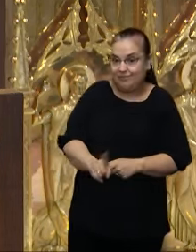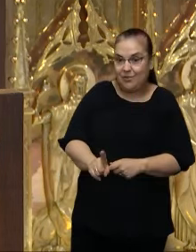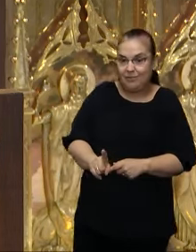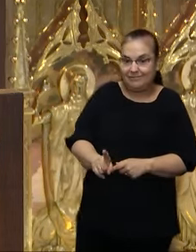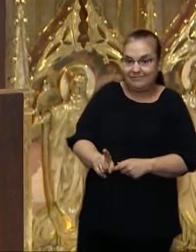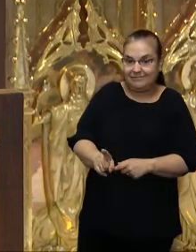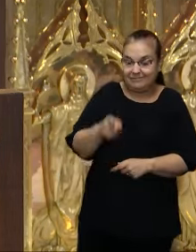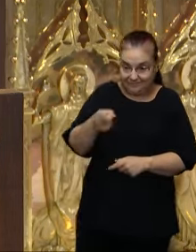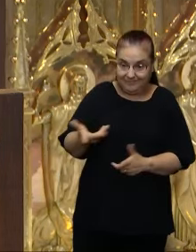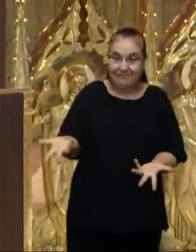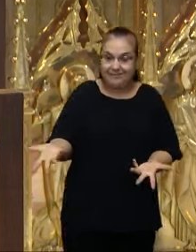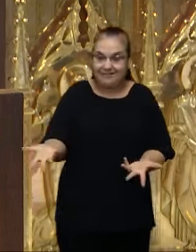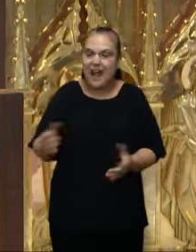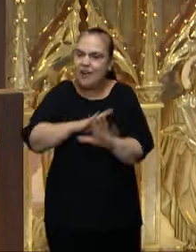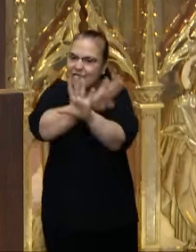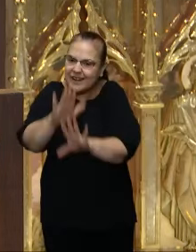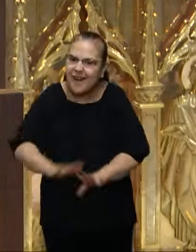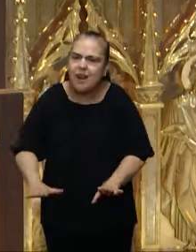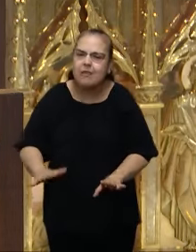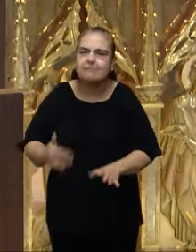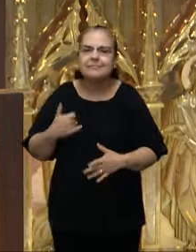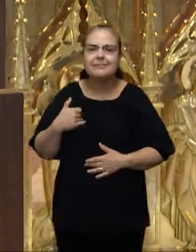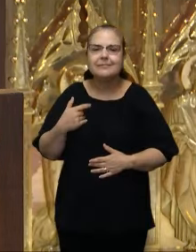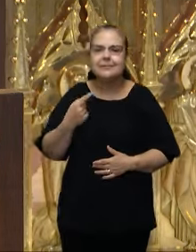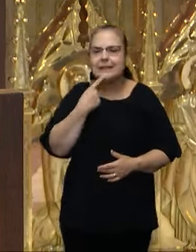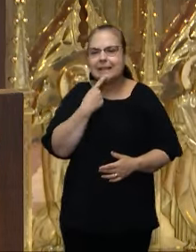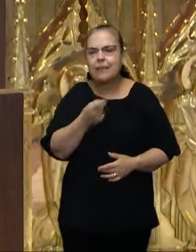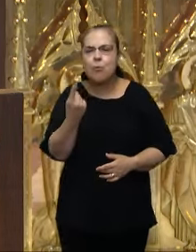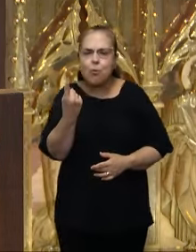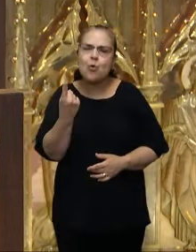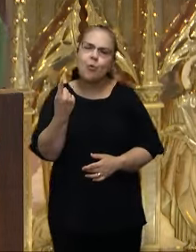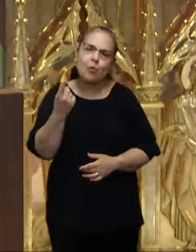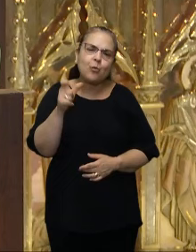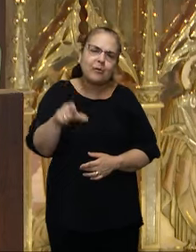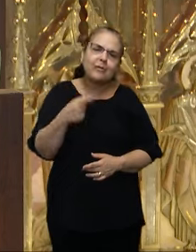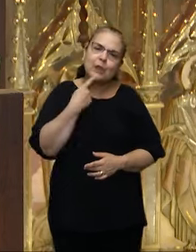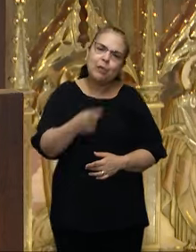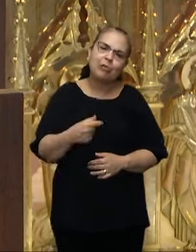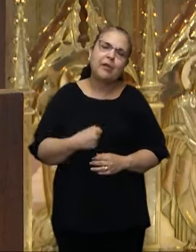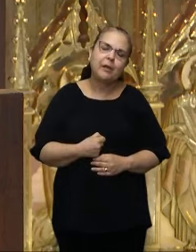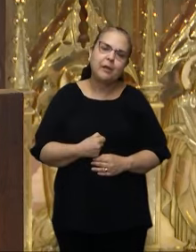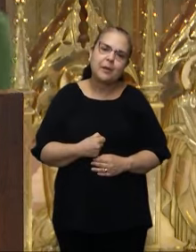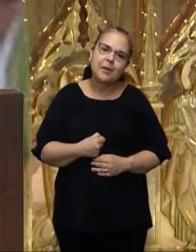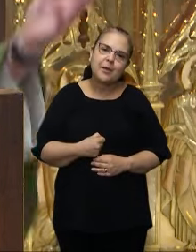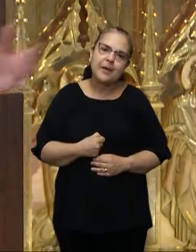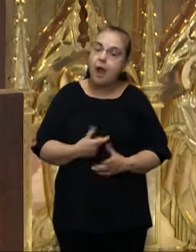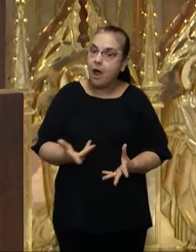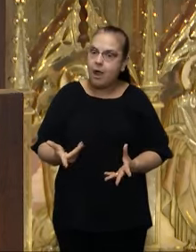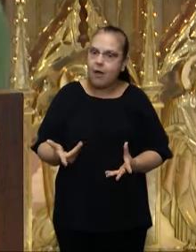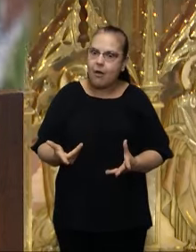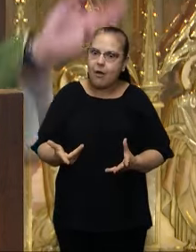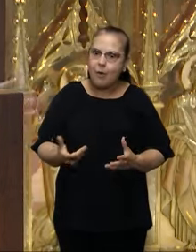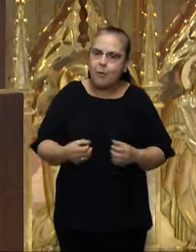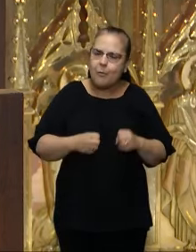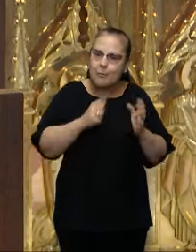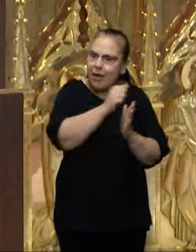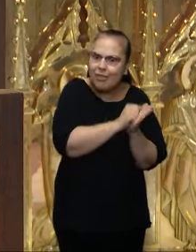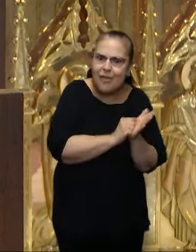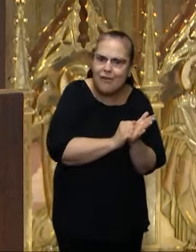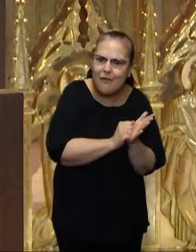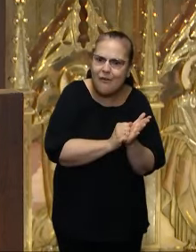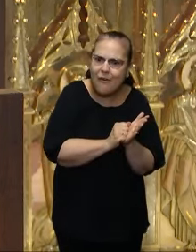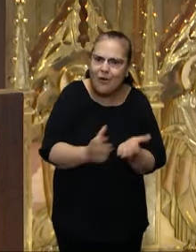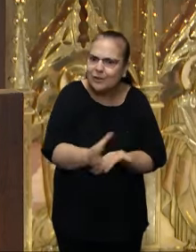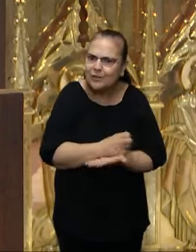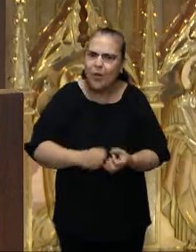del montaje era que uno se dio cuenta, a ver, voy a hacer una prueba. Y se ve cómo se despoja de todo, se vacía de todo y